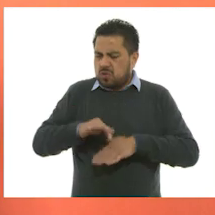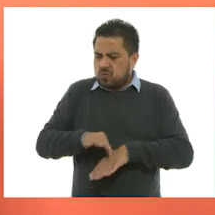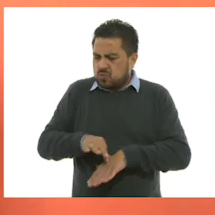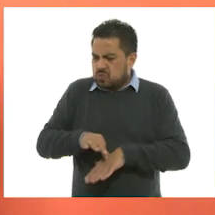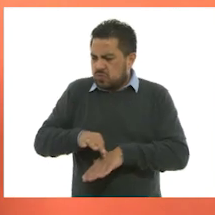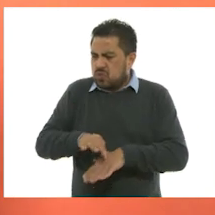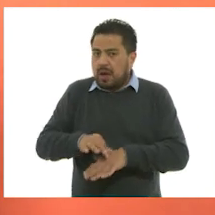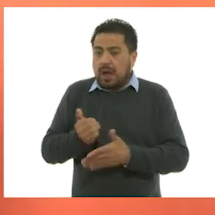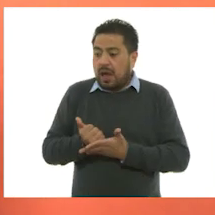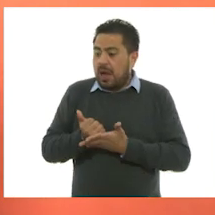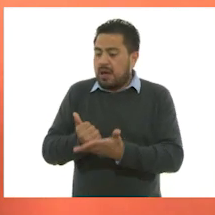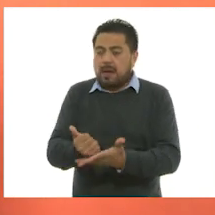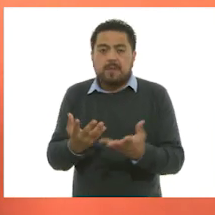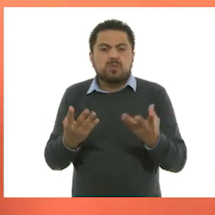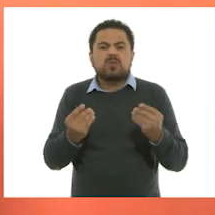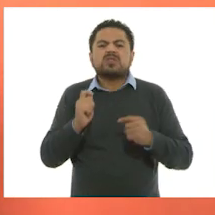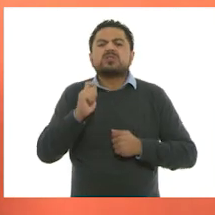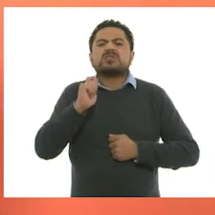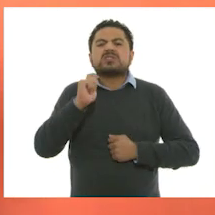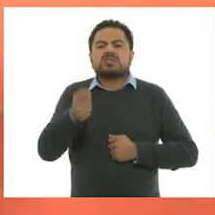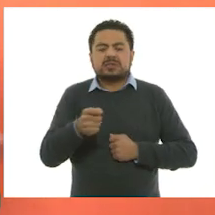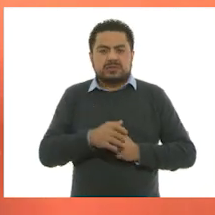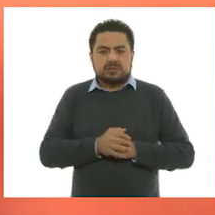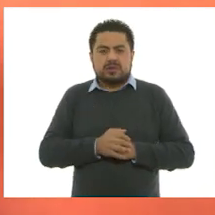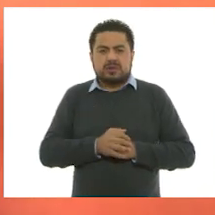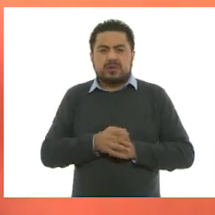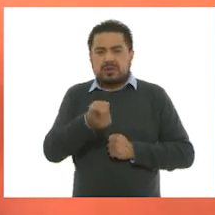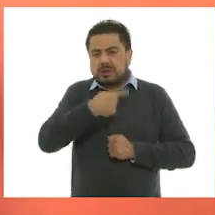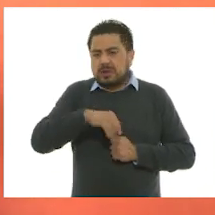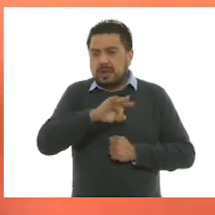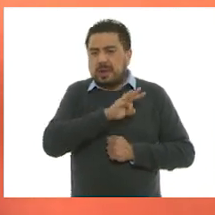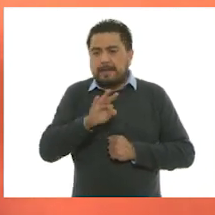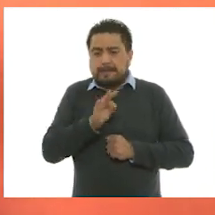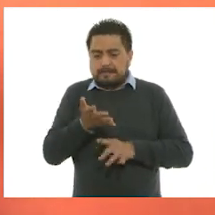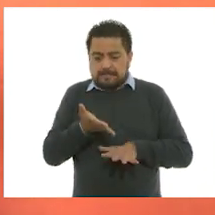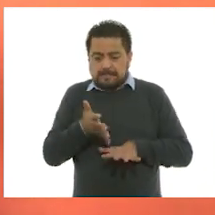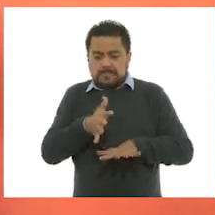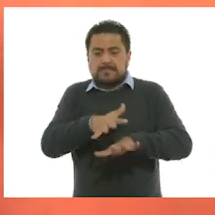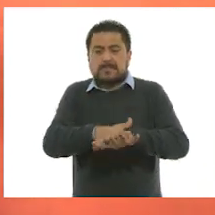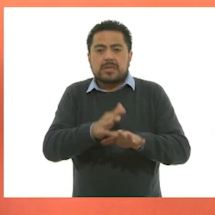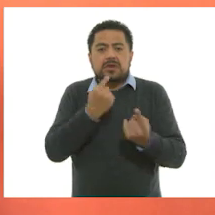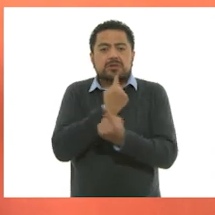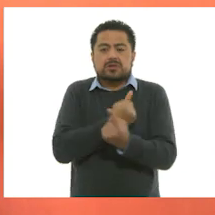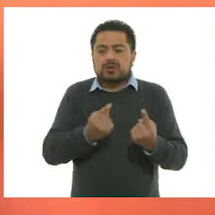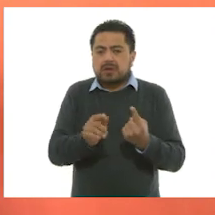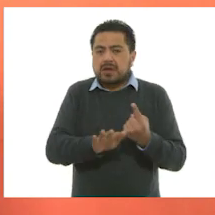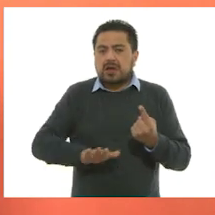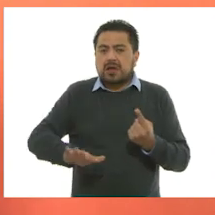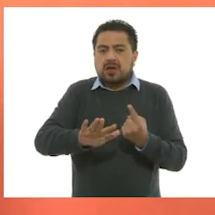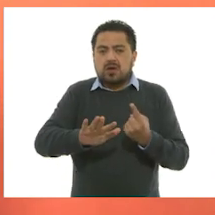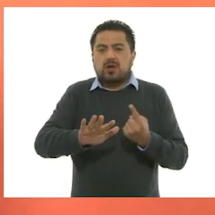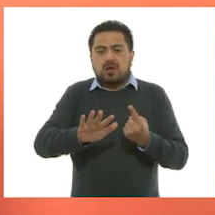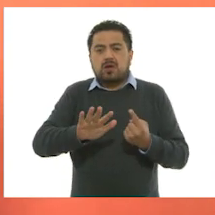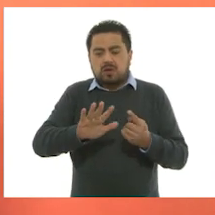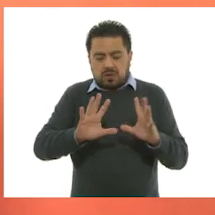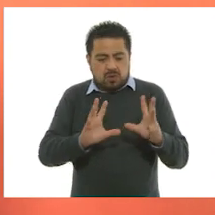que ayudó mucho fue el procurar la integración de los niños al resto del